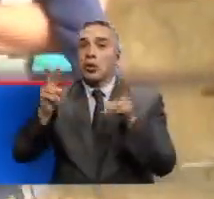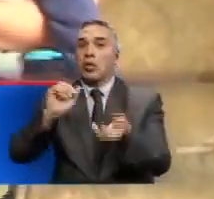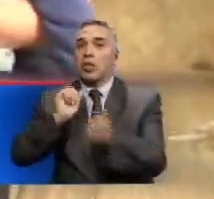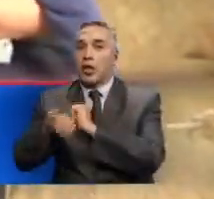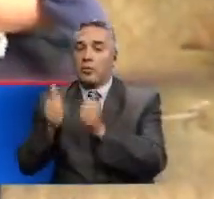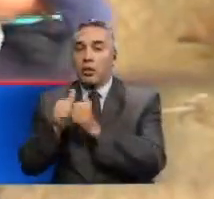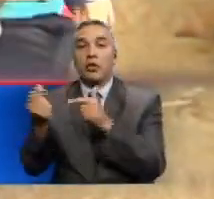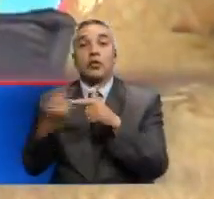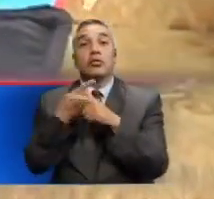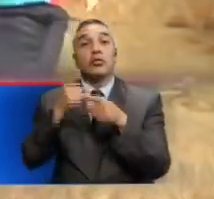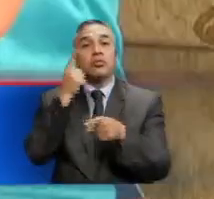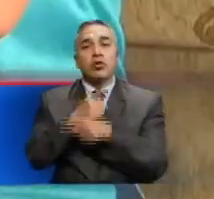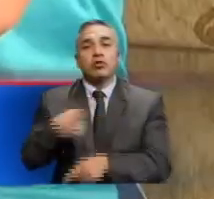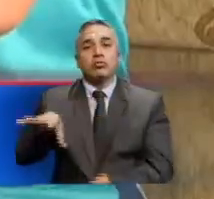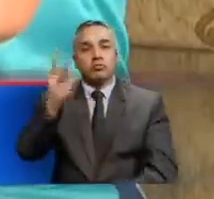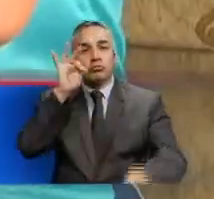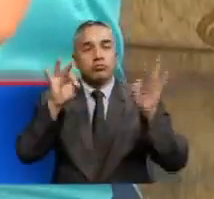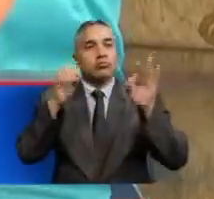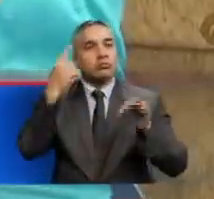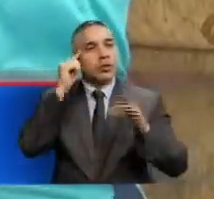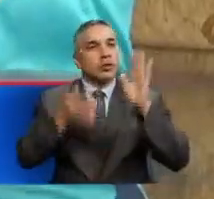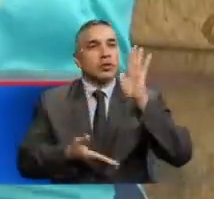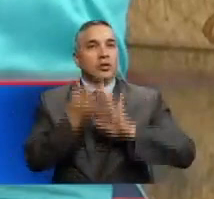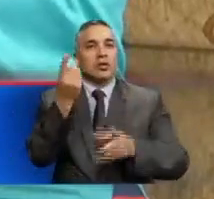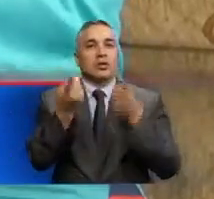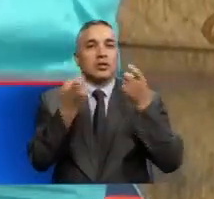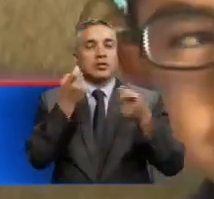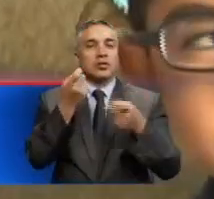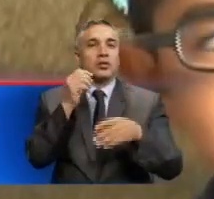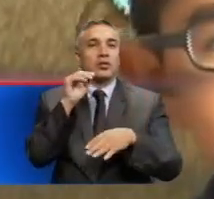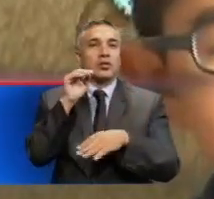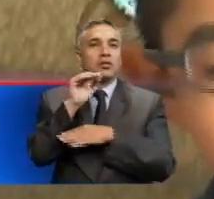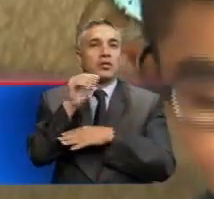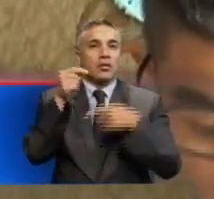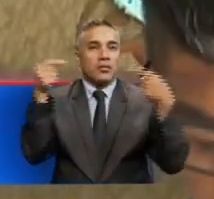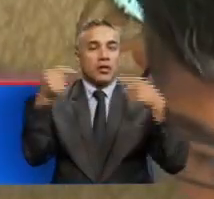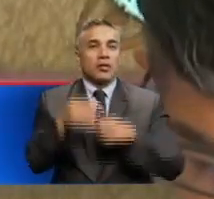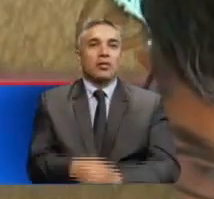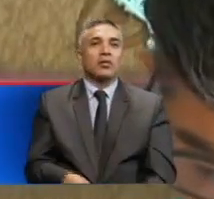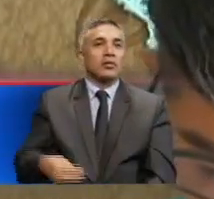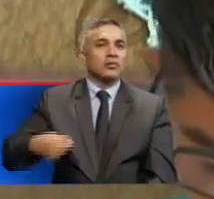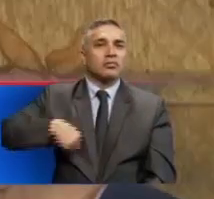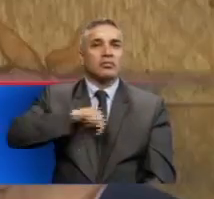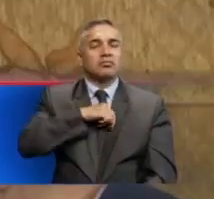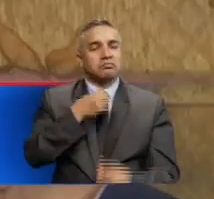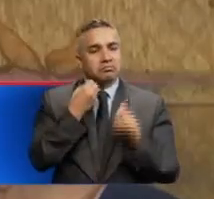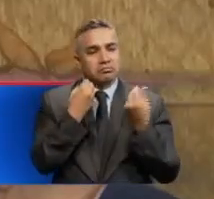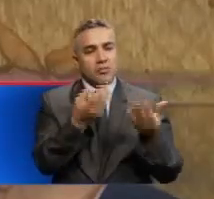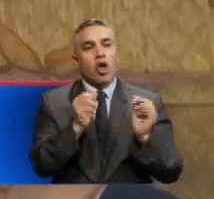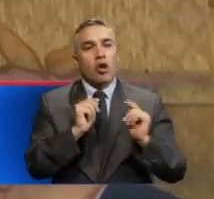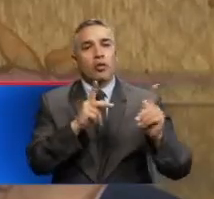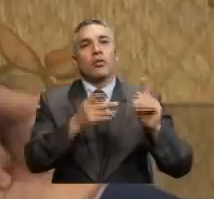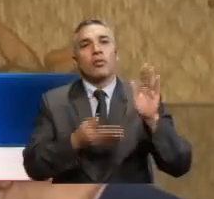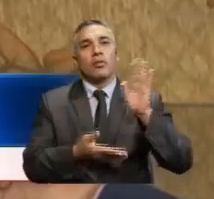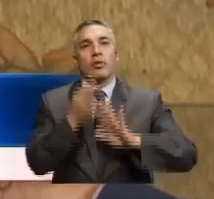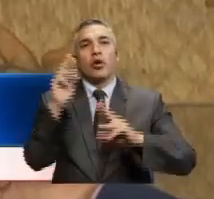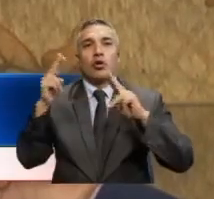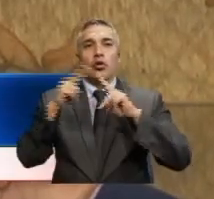por esto fue seleccionado para acompañar a la Tri. Le estamos dejando que vaya a experimentar otras cosas, que como